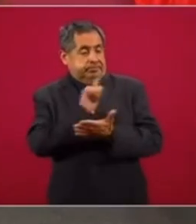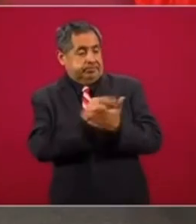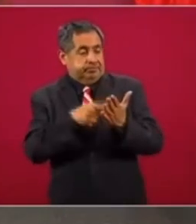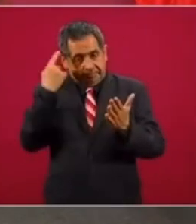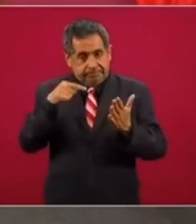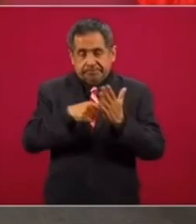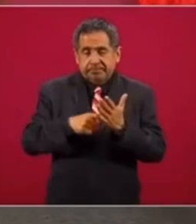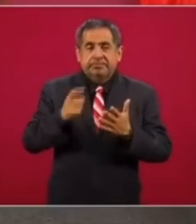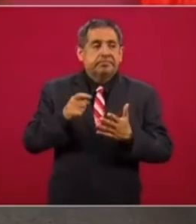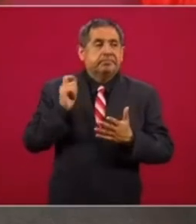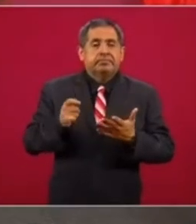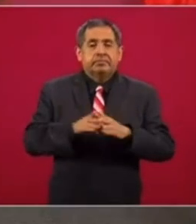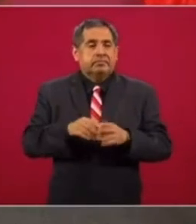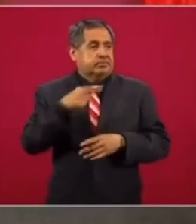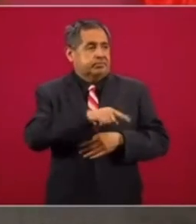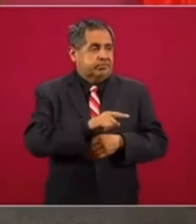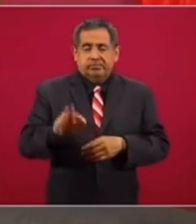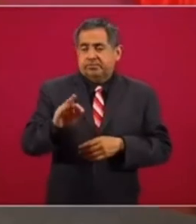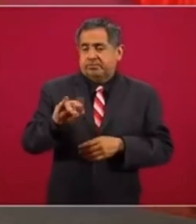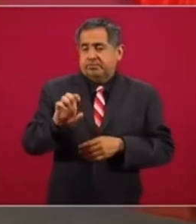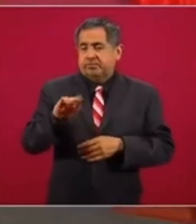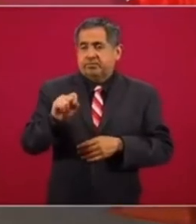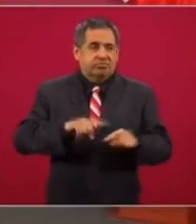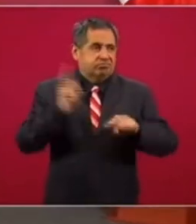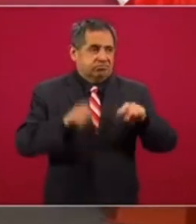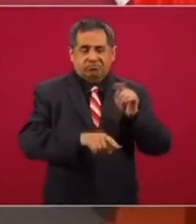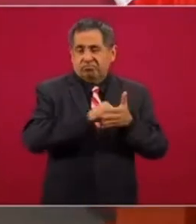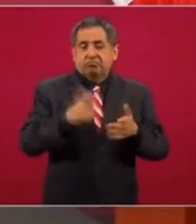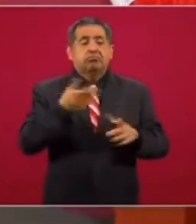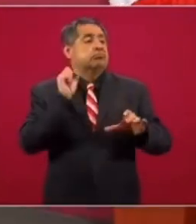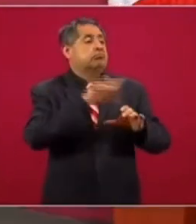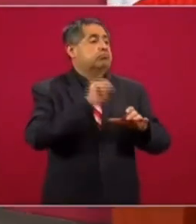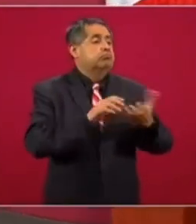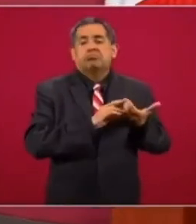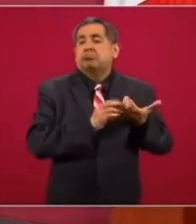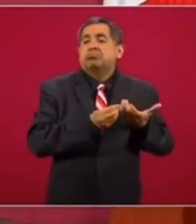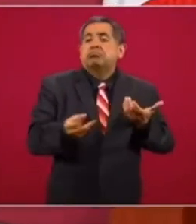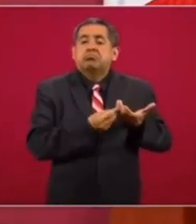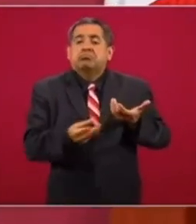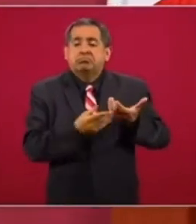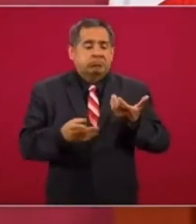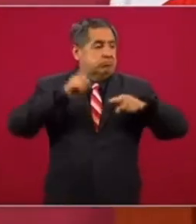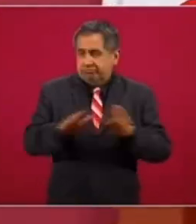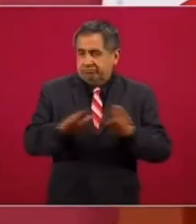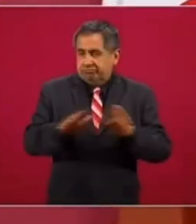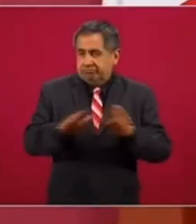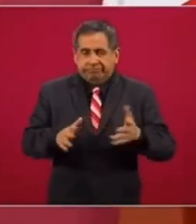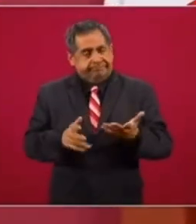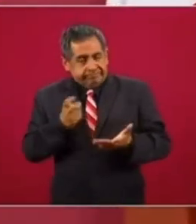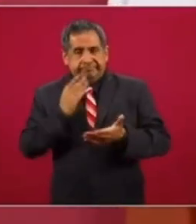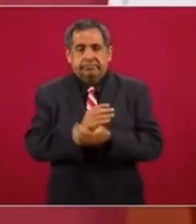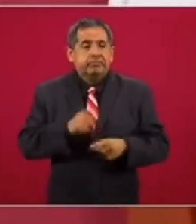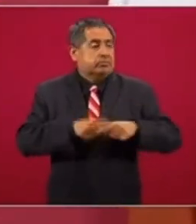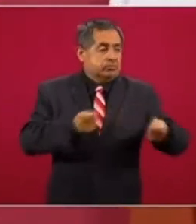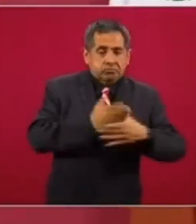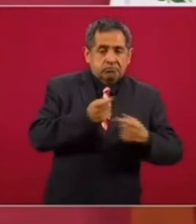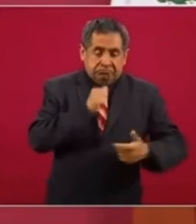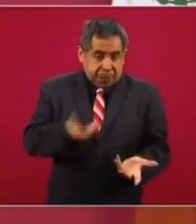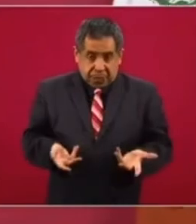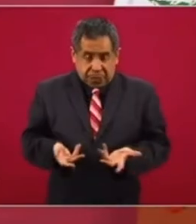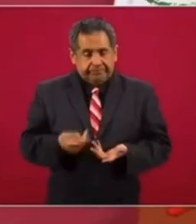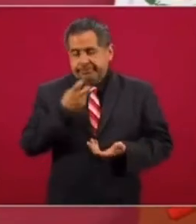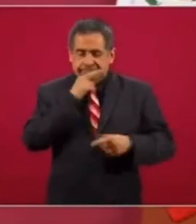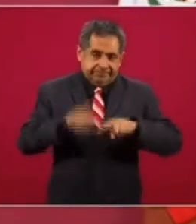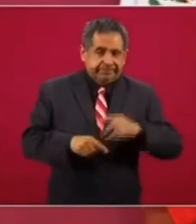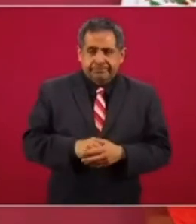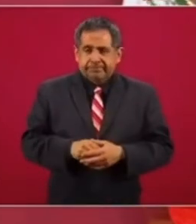para suprimir estos fideicomisos, fondos que se manejaban sin transparencia, sin control, en